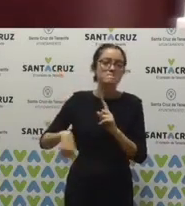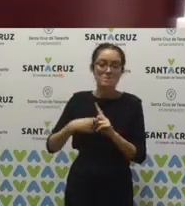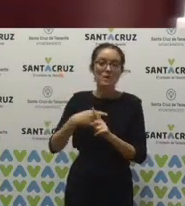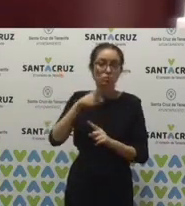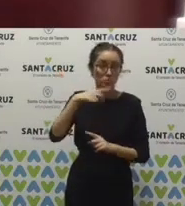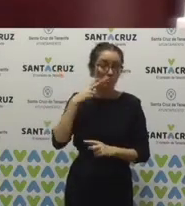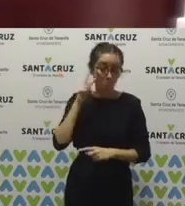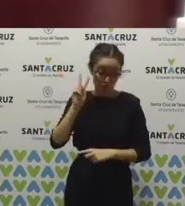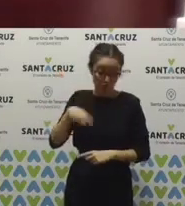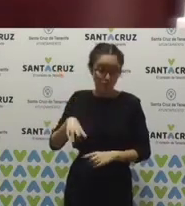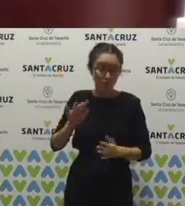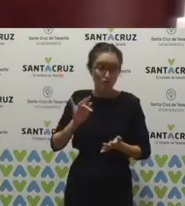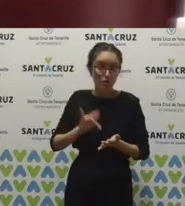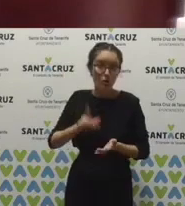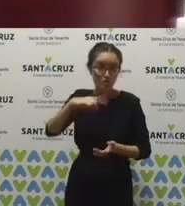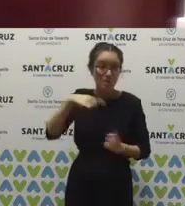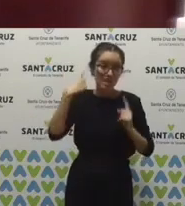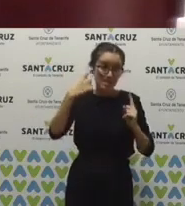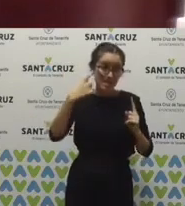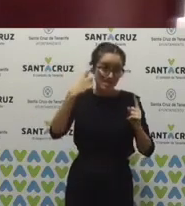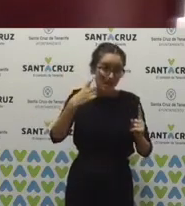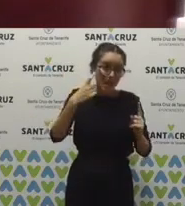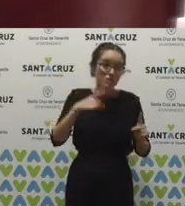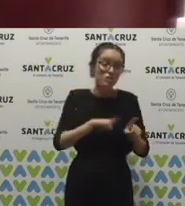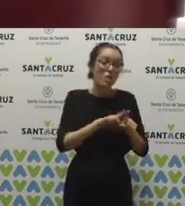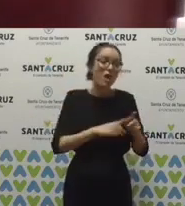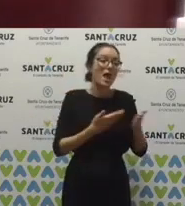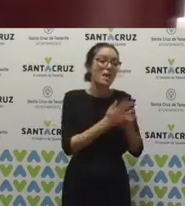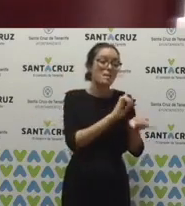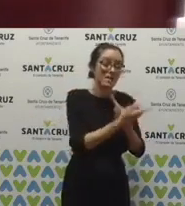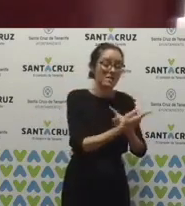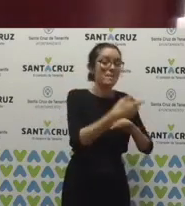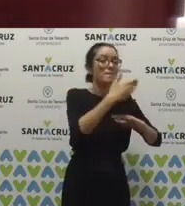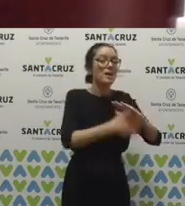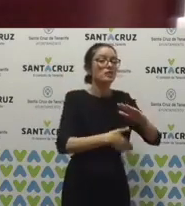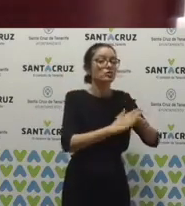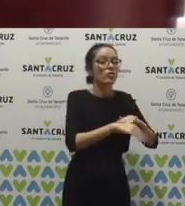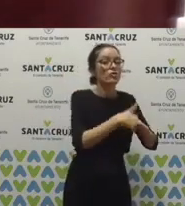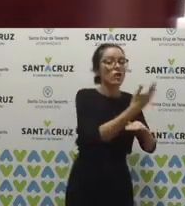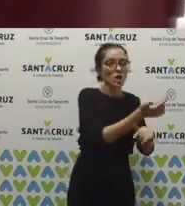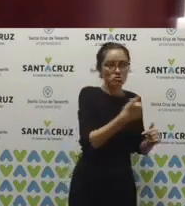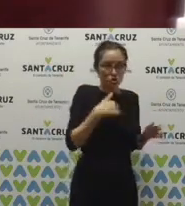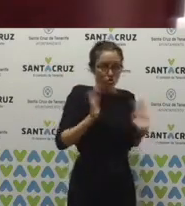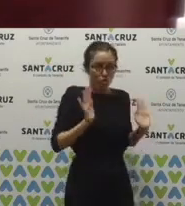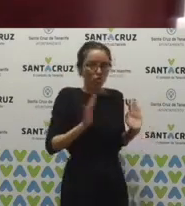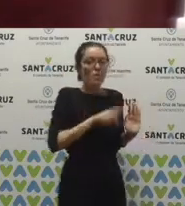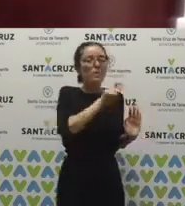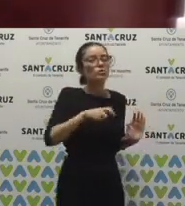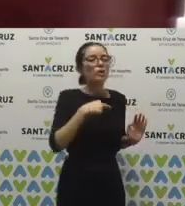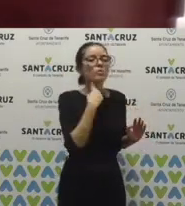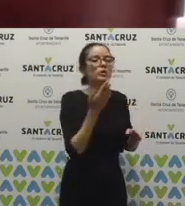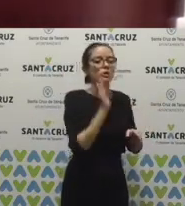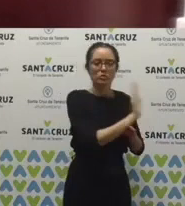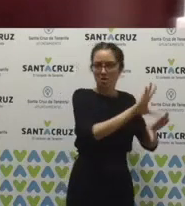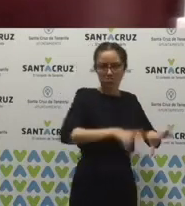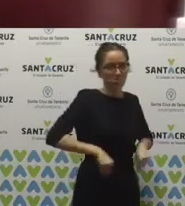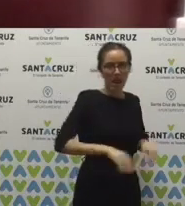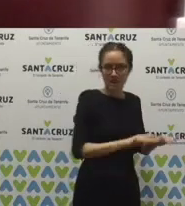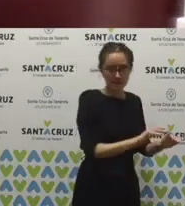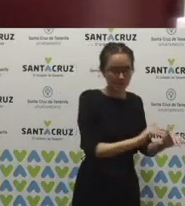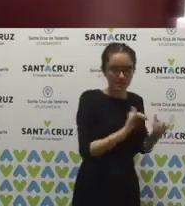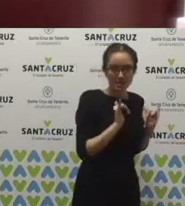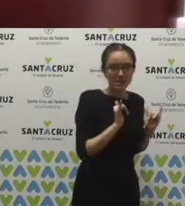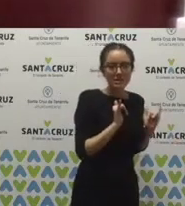que lo intentaron como enmienda fuera de plazo y que no yo los portavoces no han aceptado que